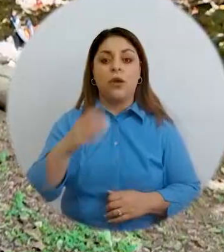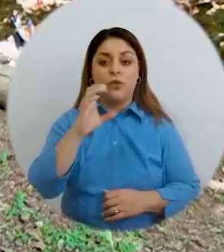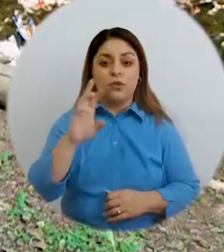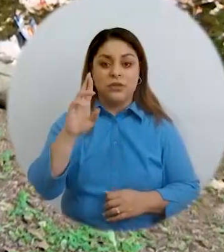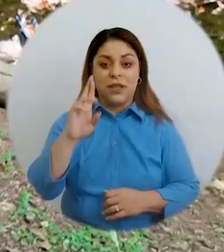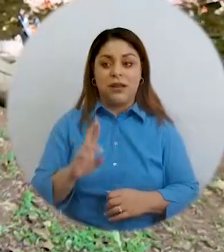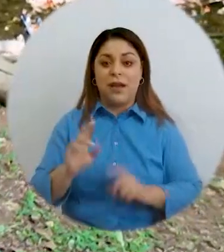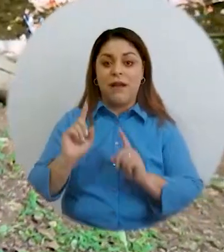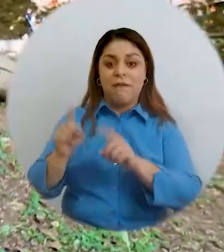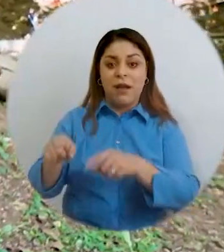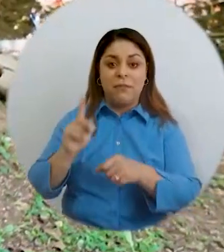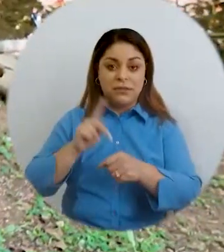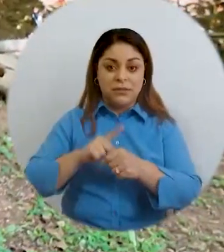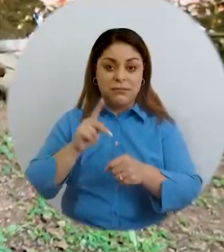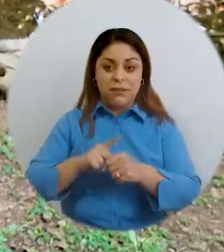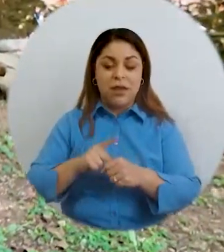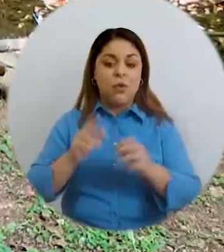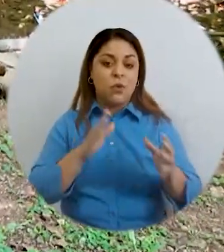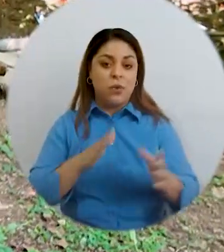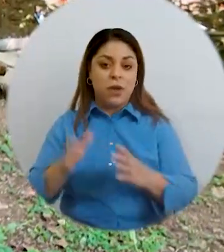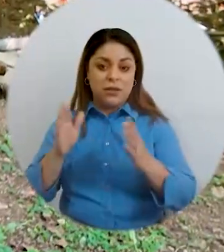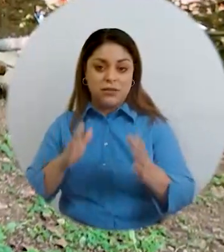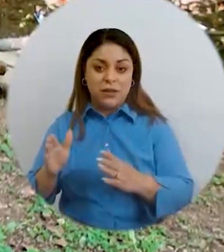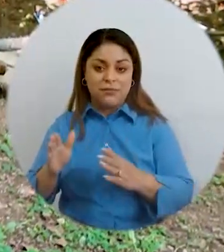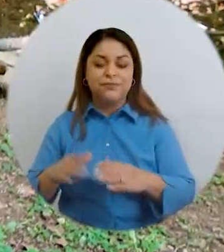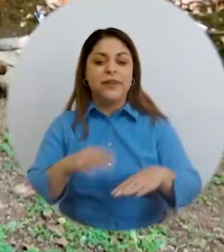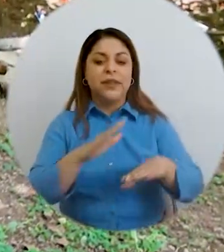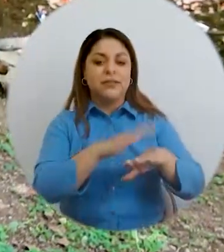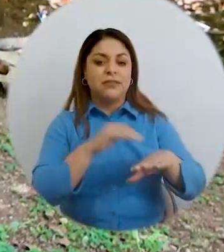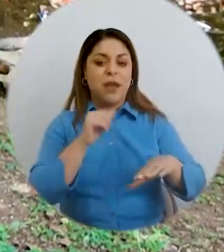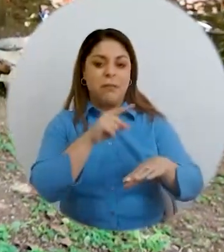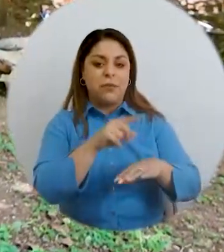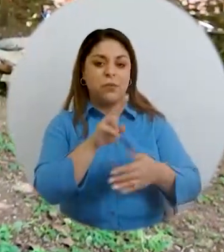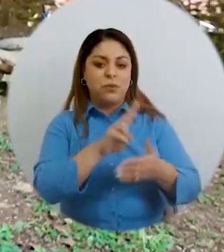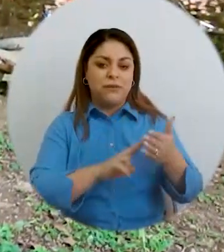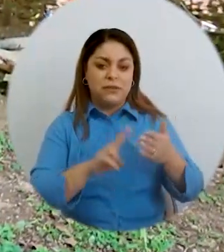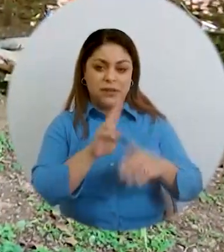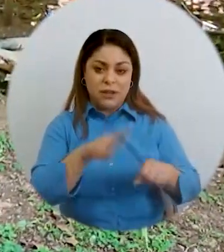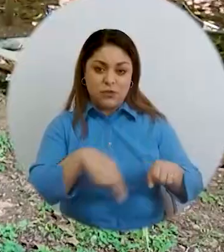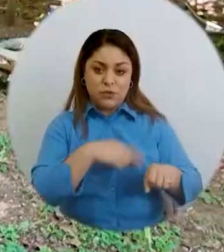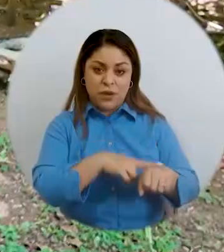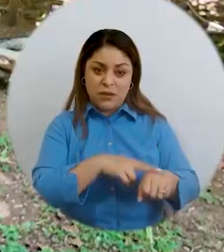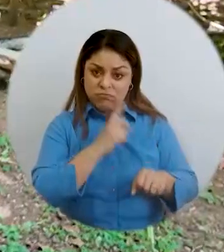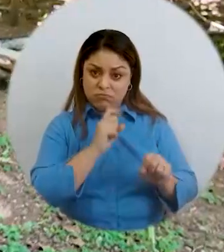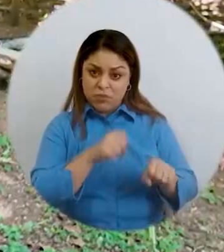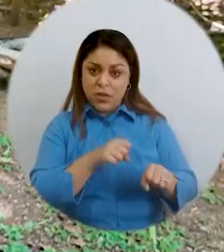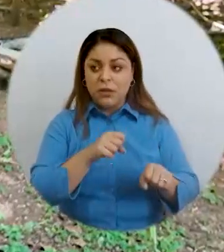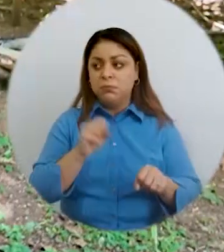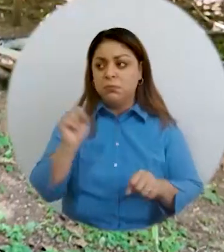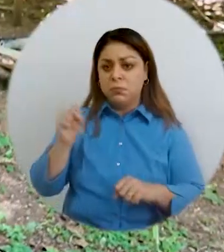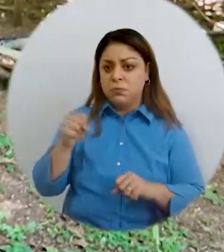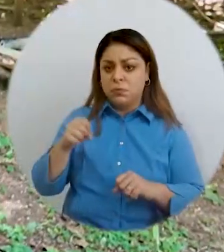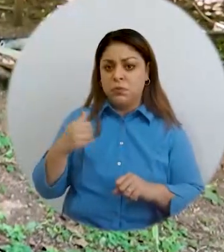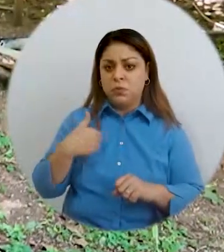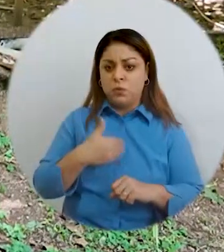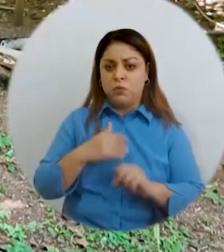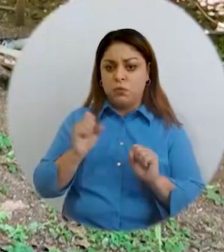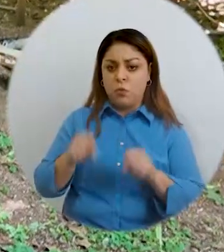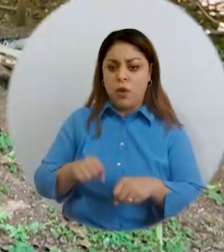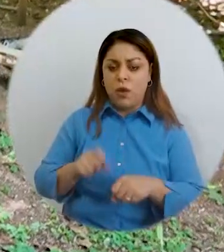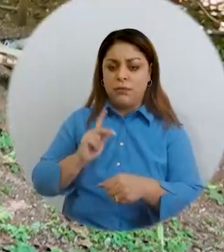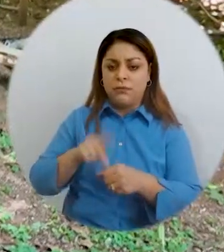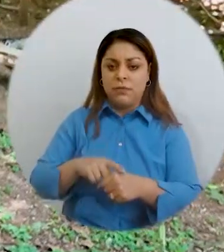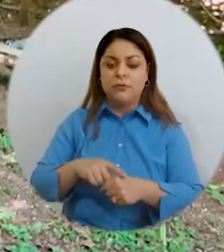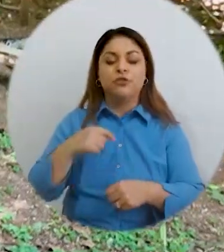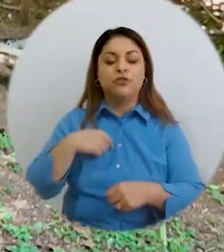Cuando Costa Rica participa en la organización, llaman a la universidad y la universidad dice, nosotros podemos participar. Y ahí